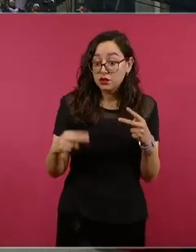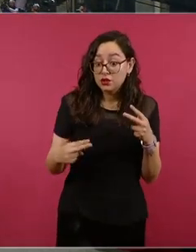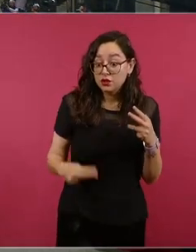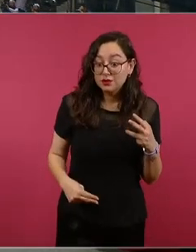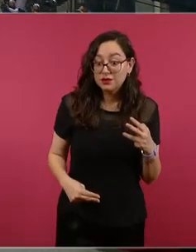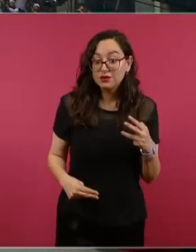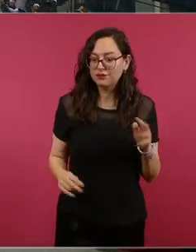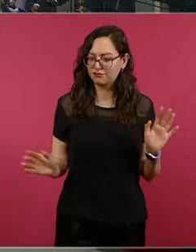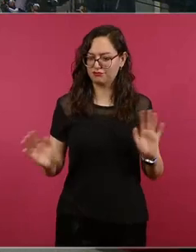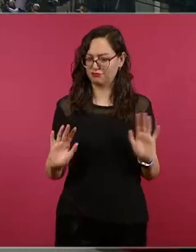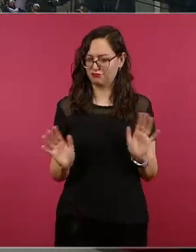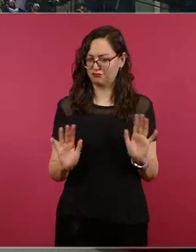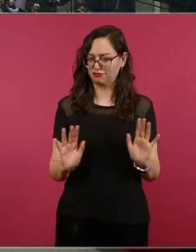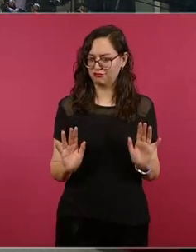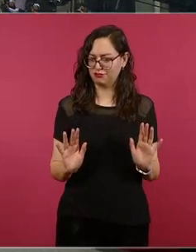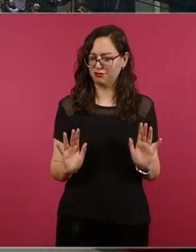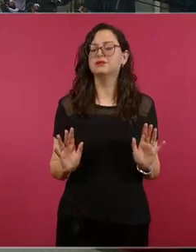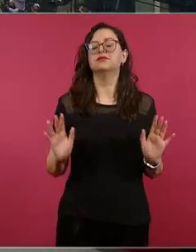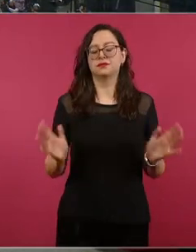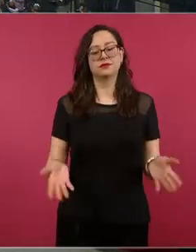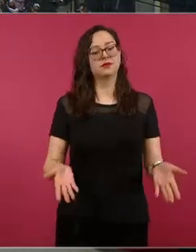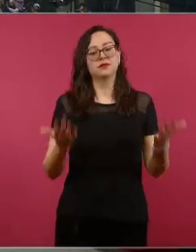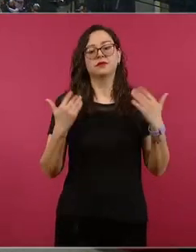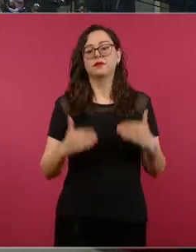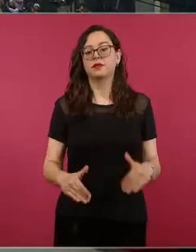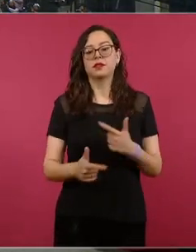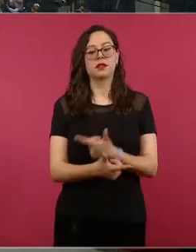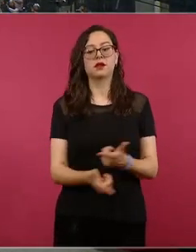No hay lista, ¿no? No, vámonos.